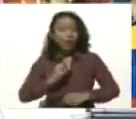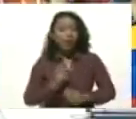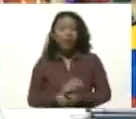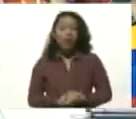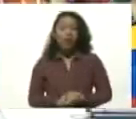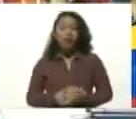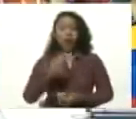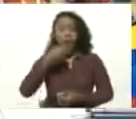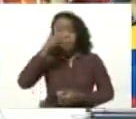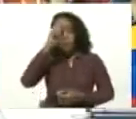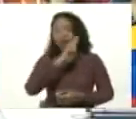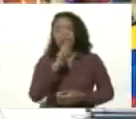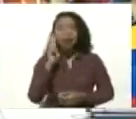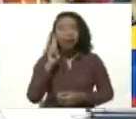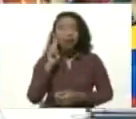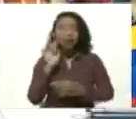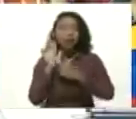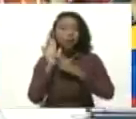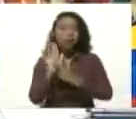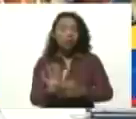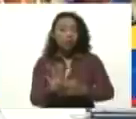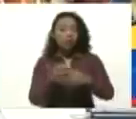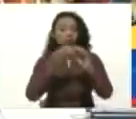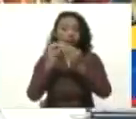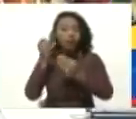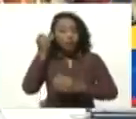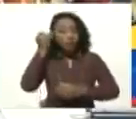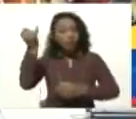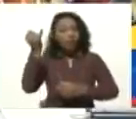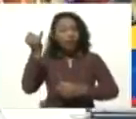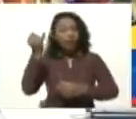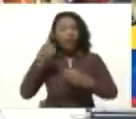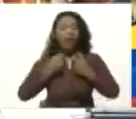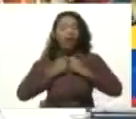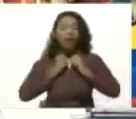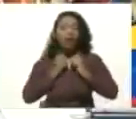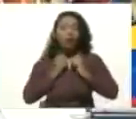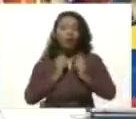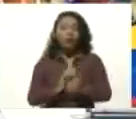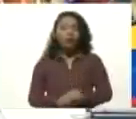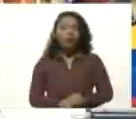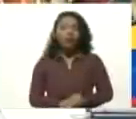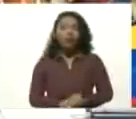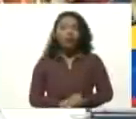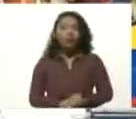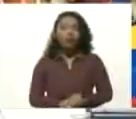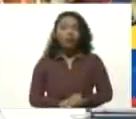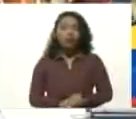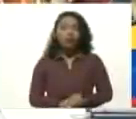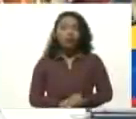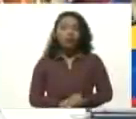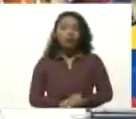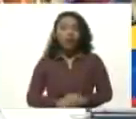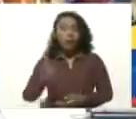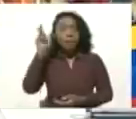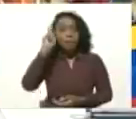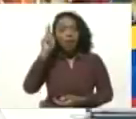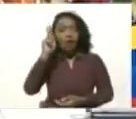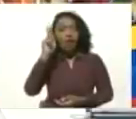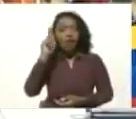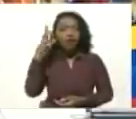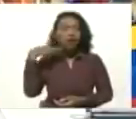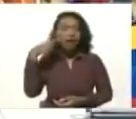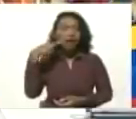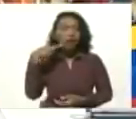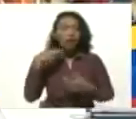de padres, madres y representantes, creación heroica de Aristóbulo Isturiz, del profe Aristóbulo.